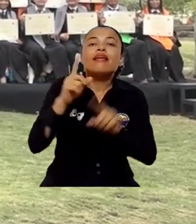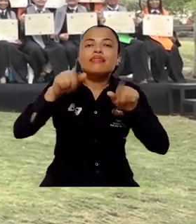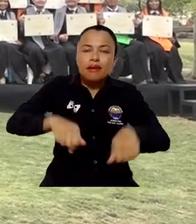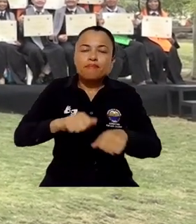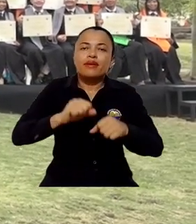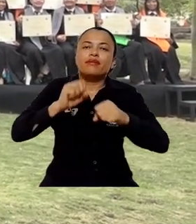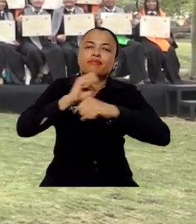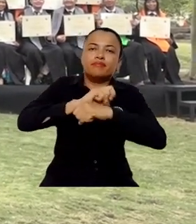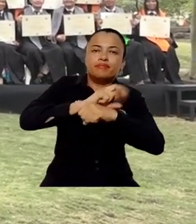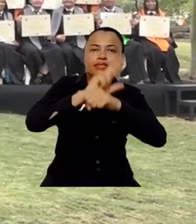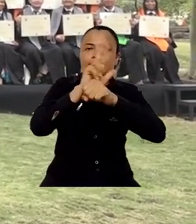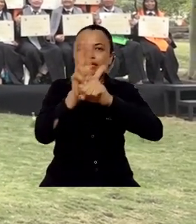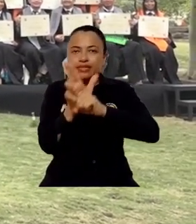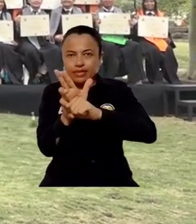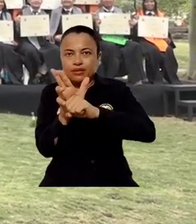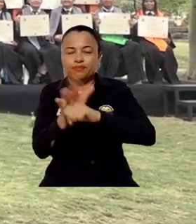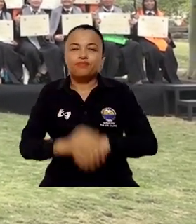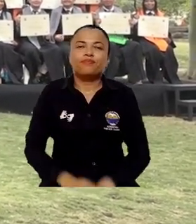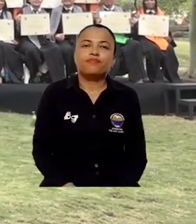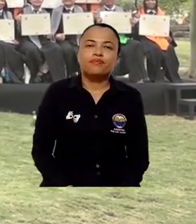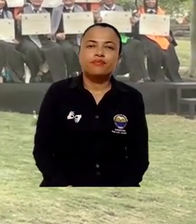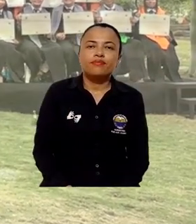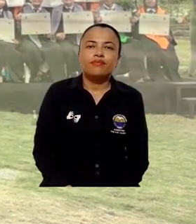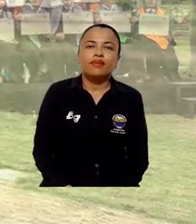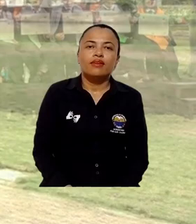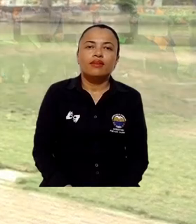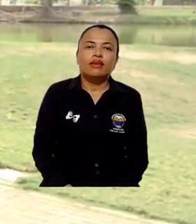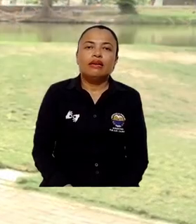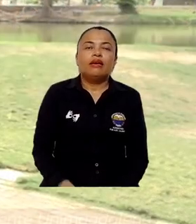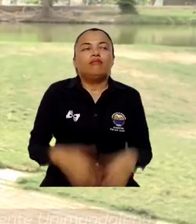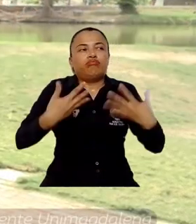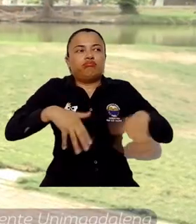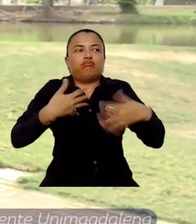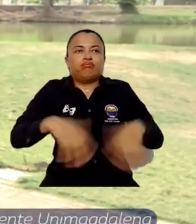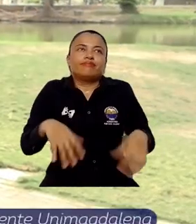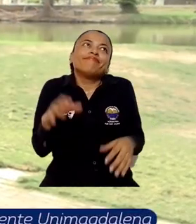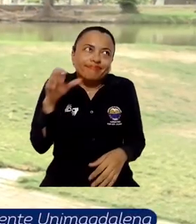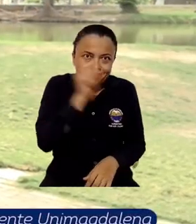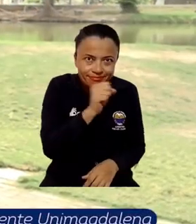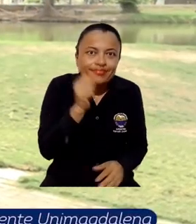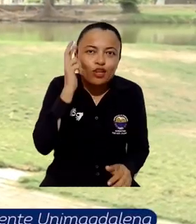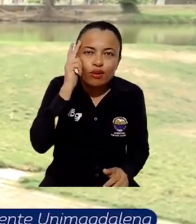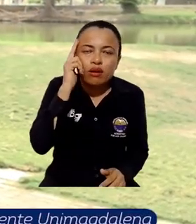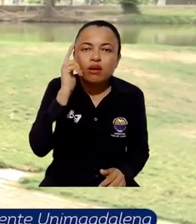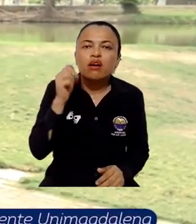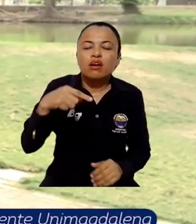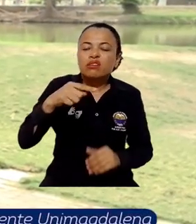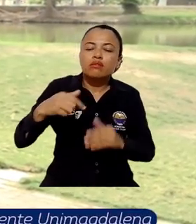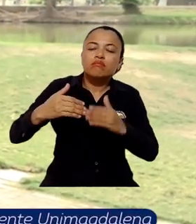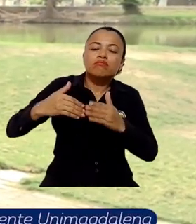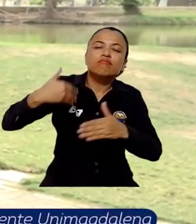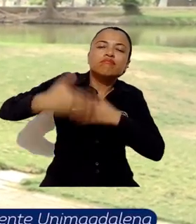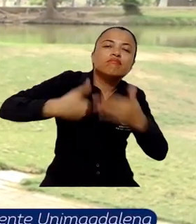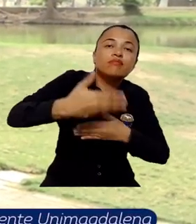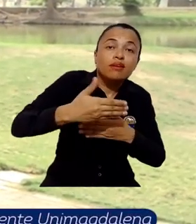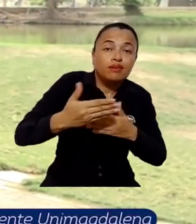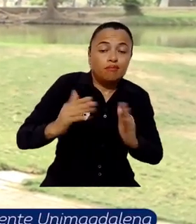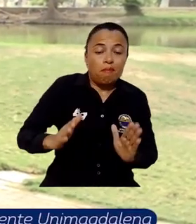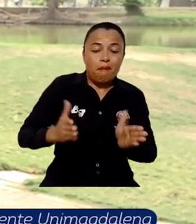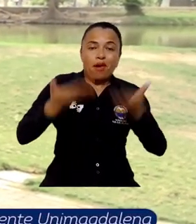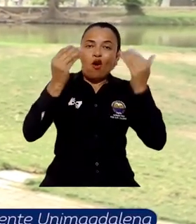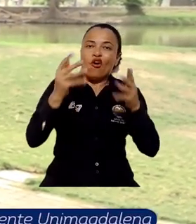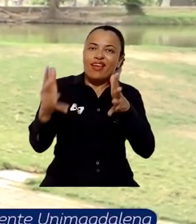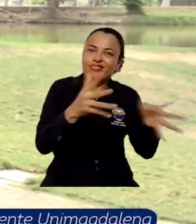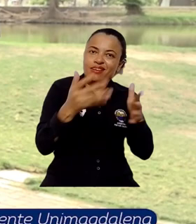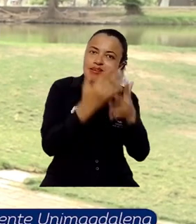Centro para la Regionalización de la Educación y las Oportunidades, CREO. Y que por supuesto esto finalmente también se va a traducir en una mejora pues,